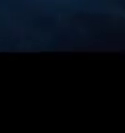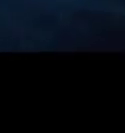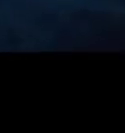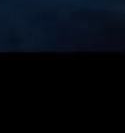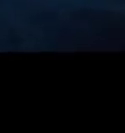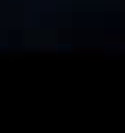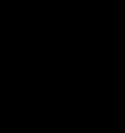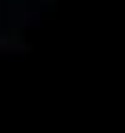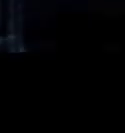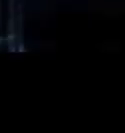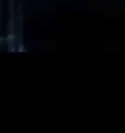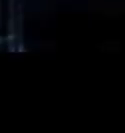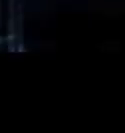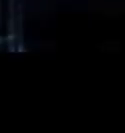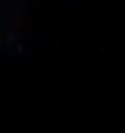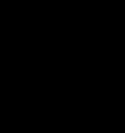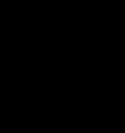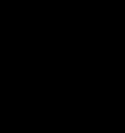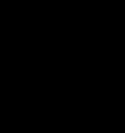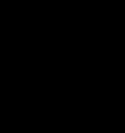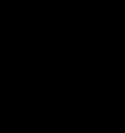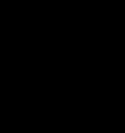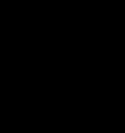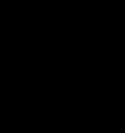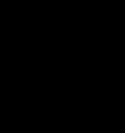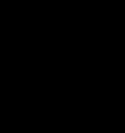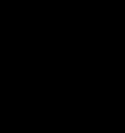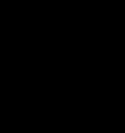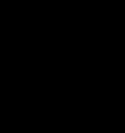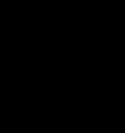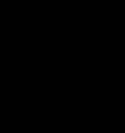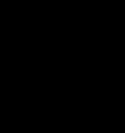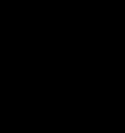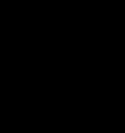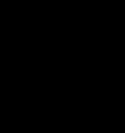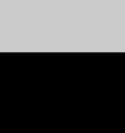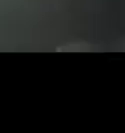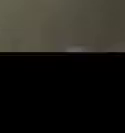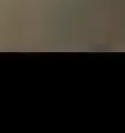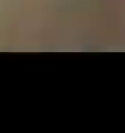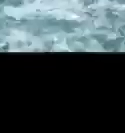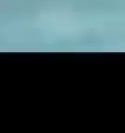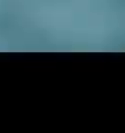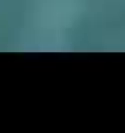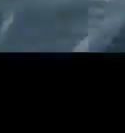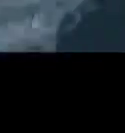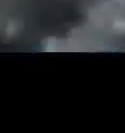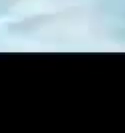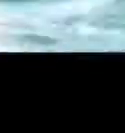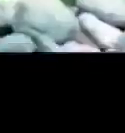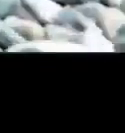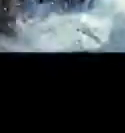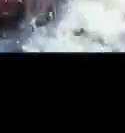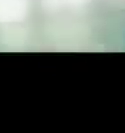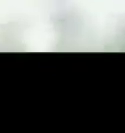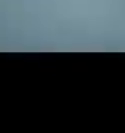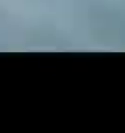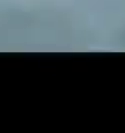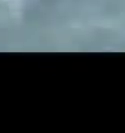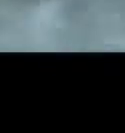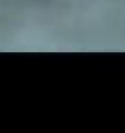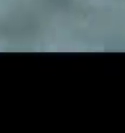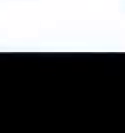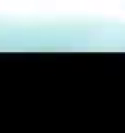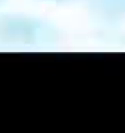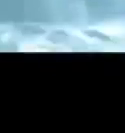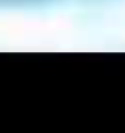los seres de la Gran Hermandad Blanca. Del director Juan Carlos Fanconi, una historia inspirada en mensajes reales